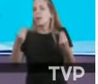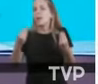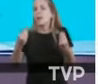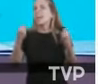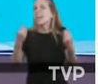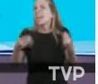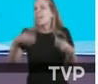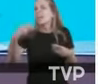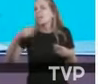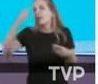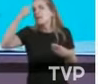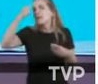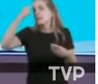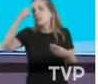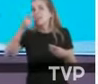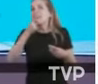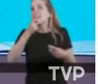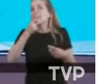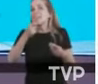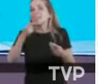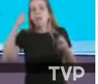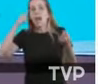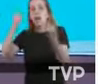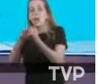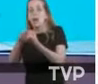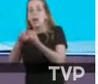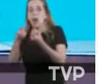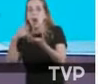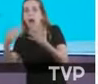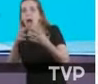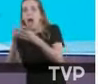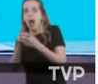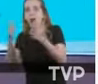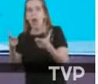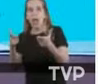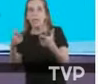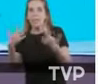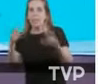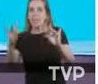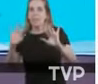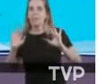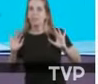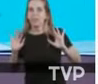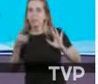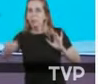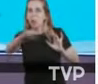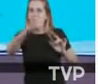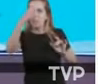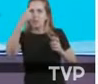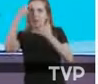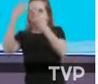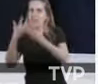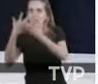qué tendríamos que enfrentar si no encontramos una renegociación. Creo que eso ayuda mucho a poner